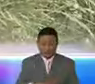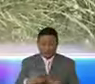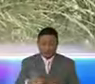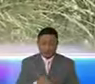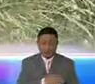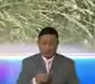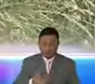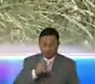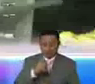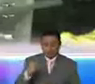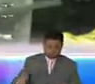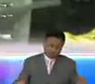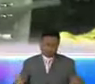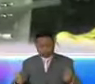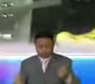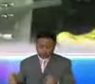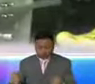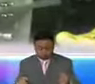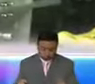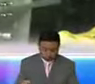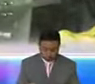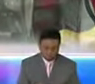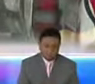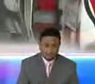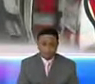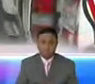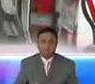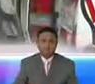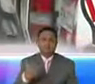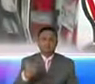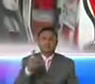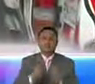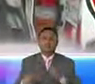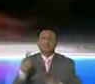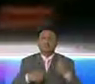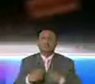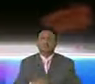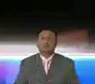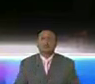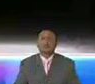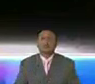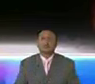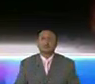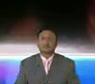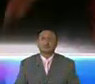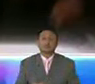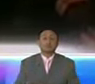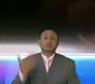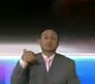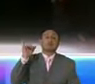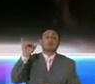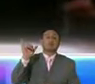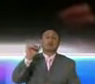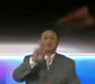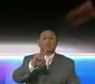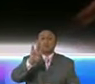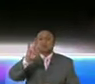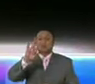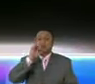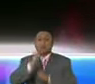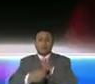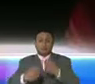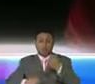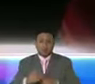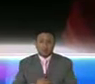los efectos del alcohol. El hecho registró tres personas heridas. La madrugada del pasado sábado 27 de mayo,